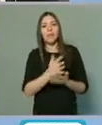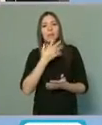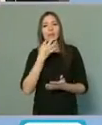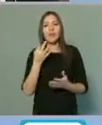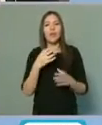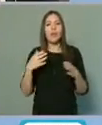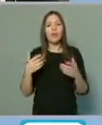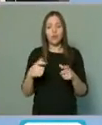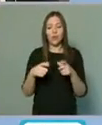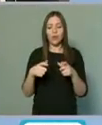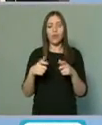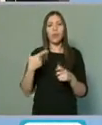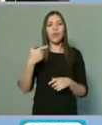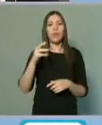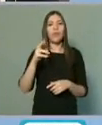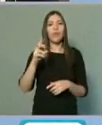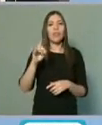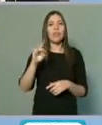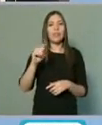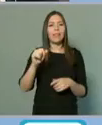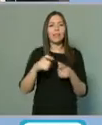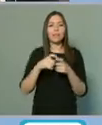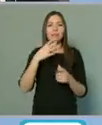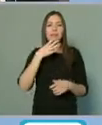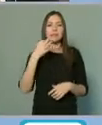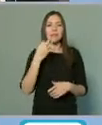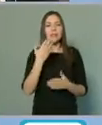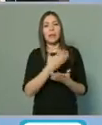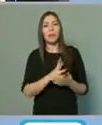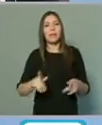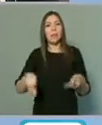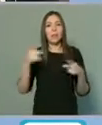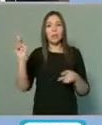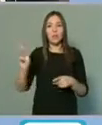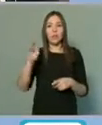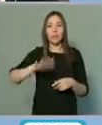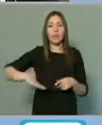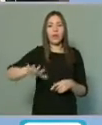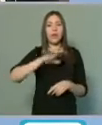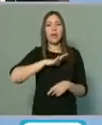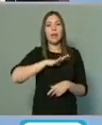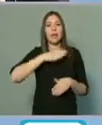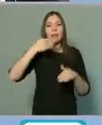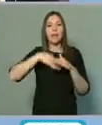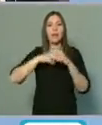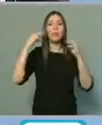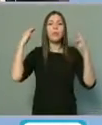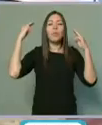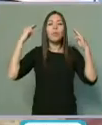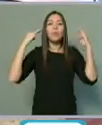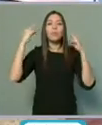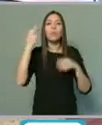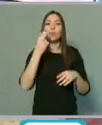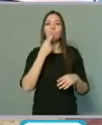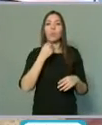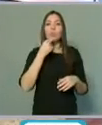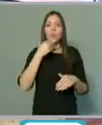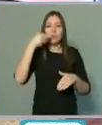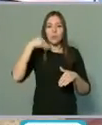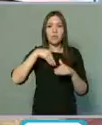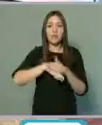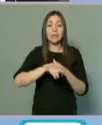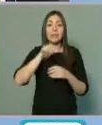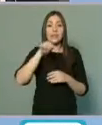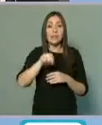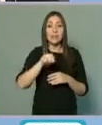así, están buenísimas y se venden por todo el pueblito, tenemos una gran, está el Museo del Dulce. Y está, fíjate ahí,